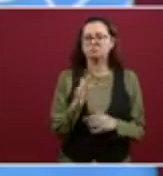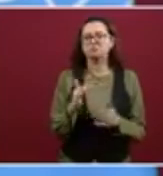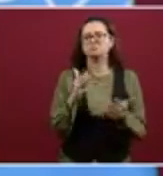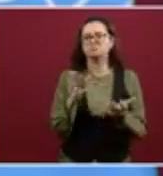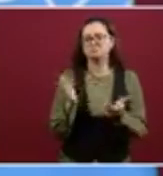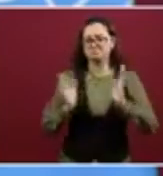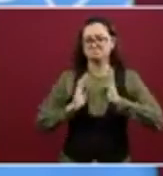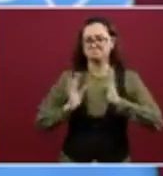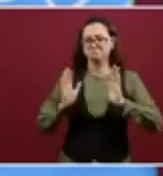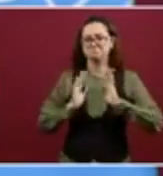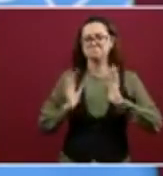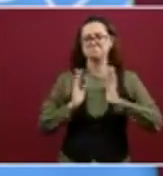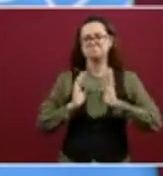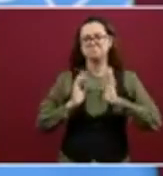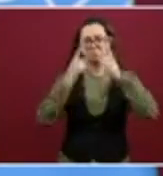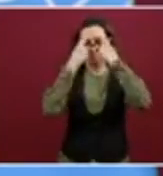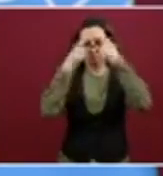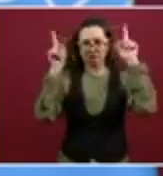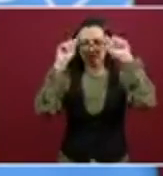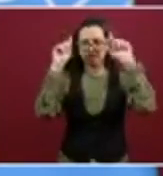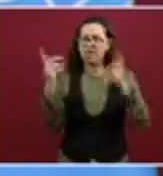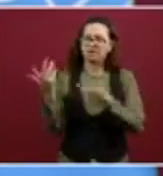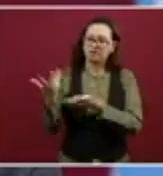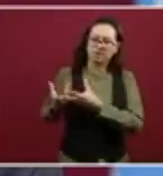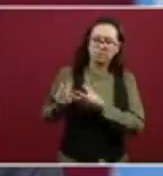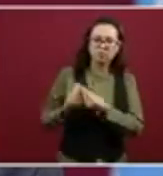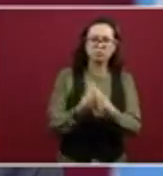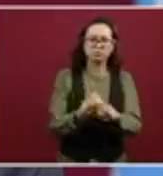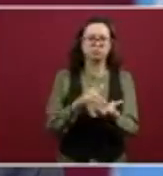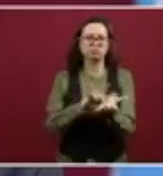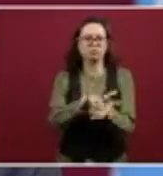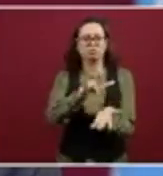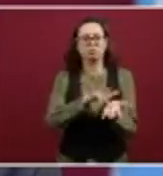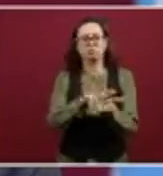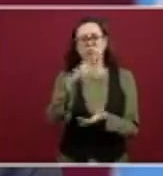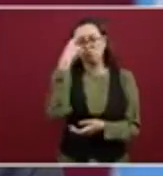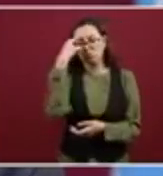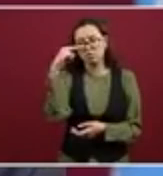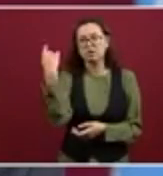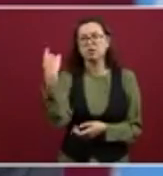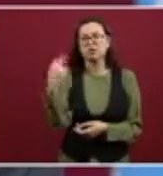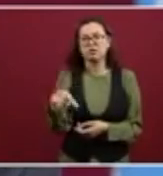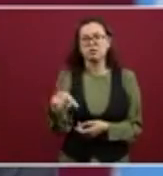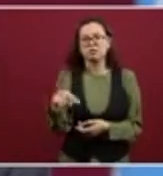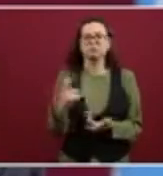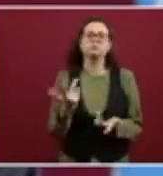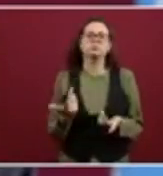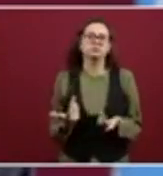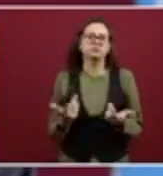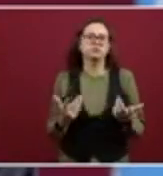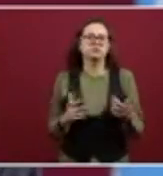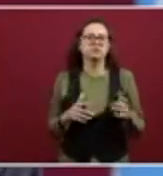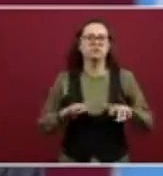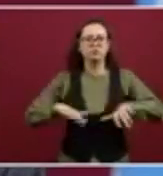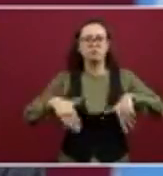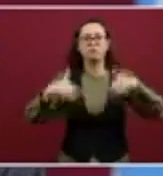apoyarnos en el ejército, en la marina, para labores de seguridad